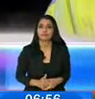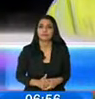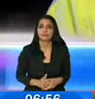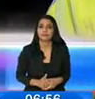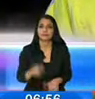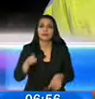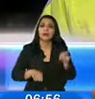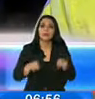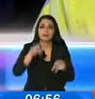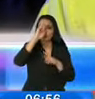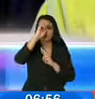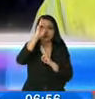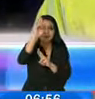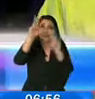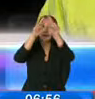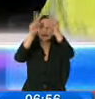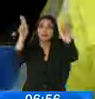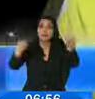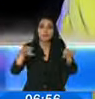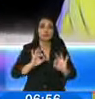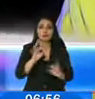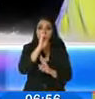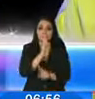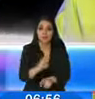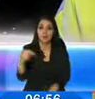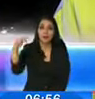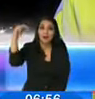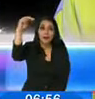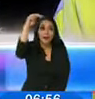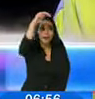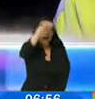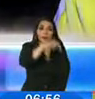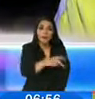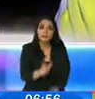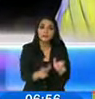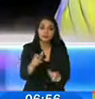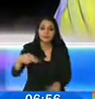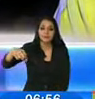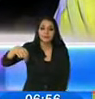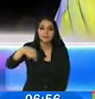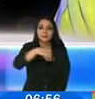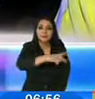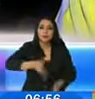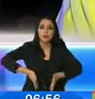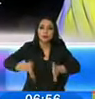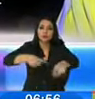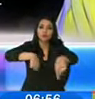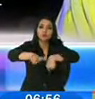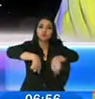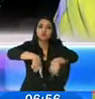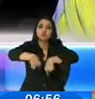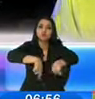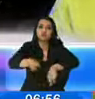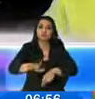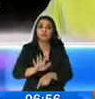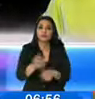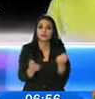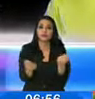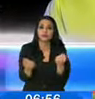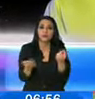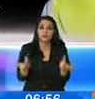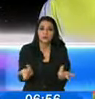no se respetan las señales de tránsito y en este caso pues los peatones han utilizado la vía que está destinada para los vehículos